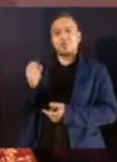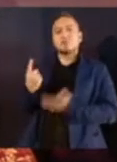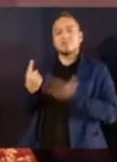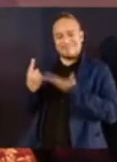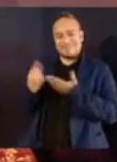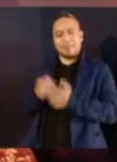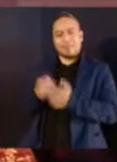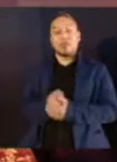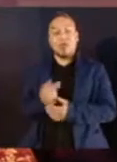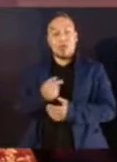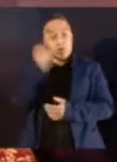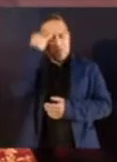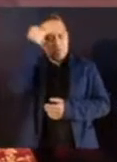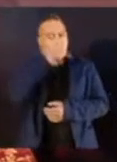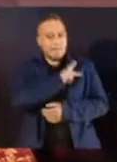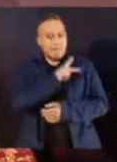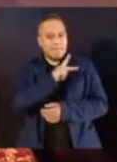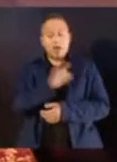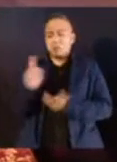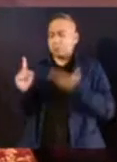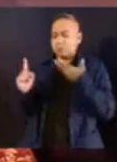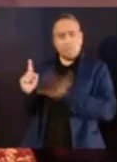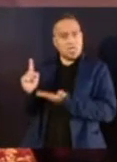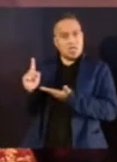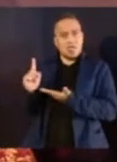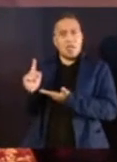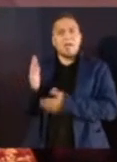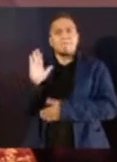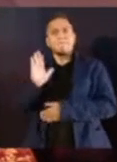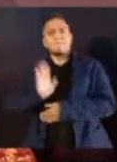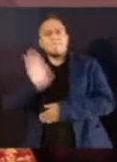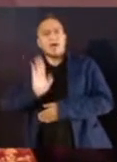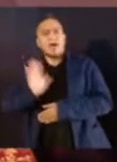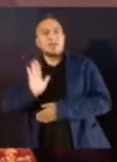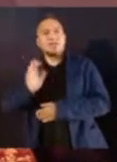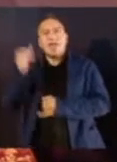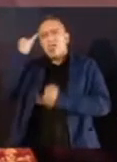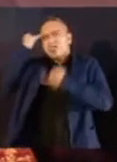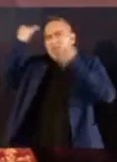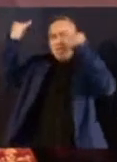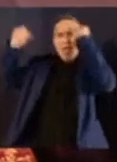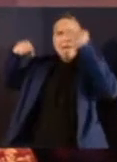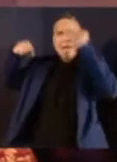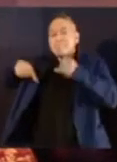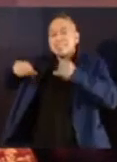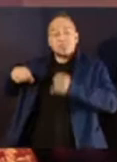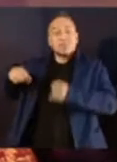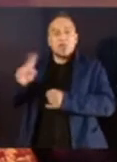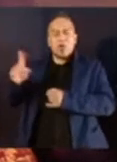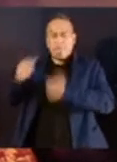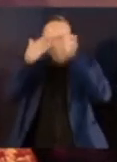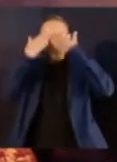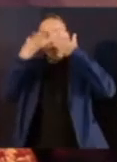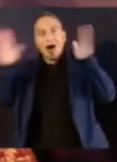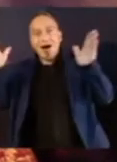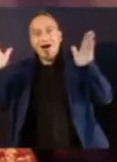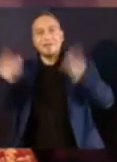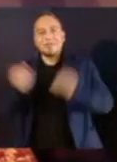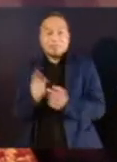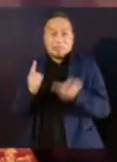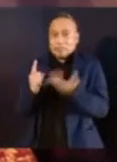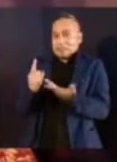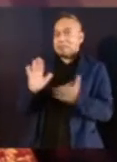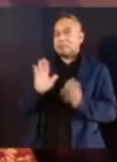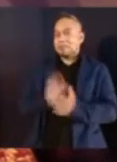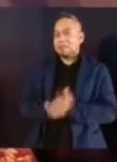a mi criterio era un hombre demasiado avanzado para la época que le tocó vivir, con muchísima visión. Entonces, yo quisiera saber a nivel